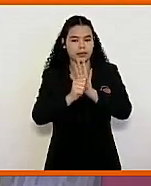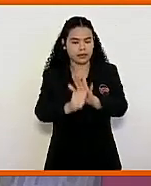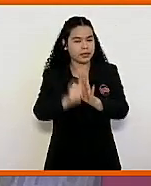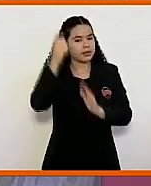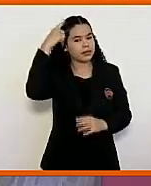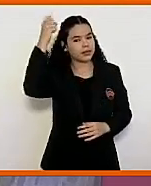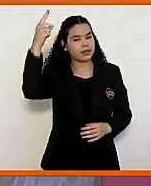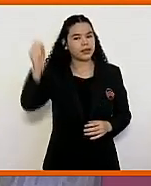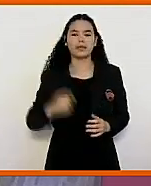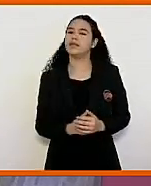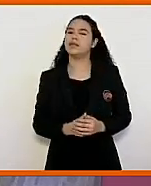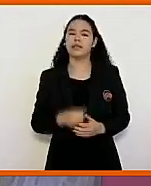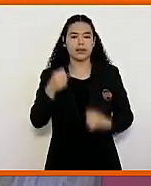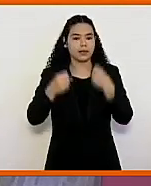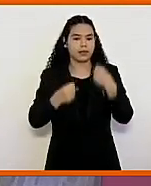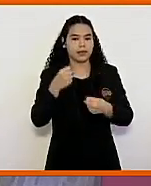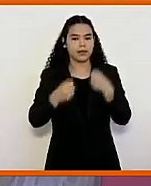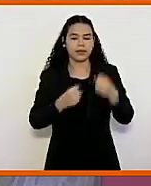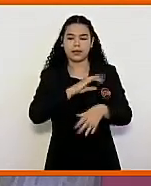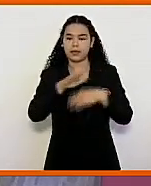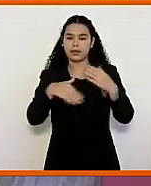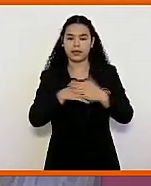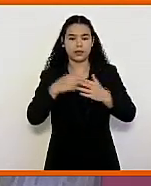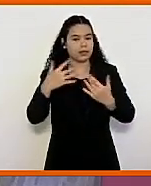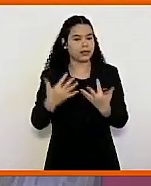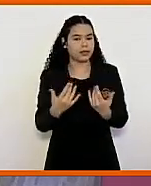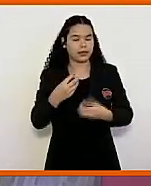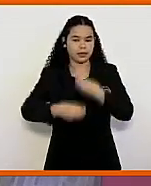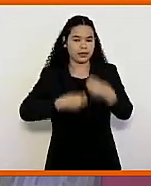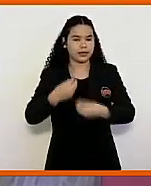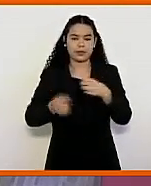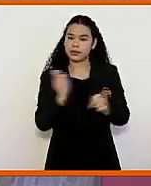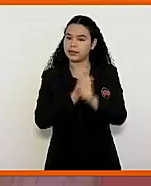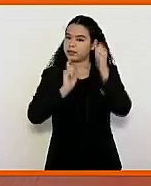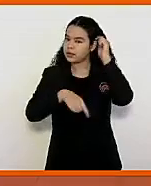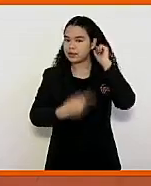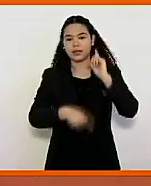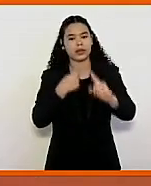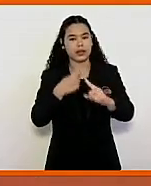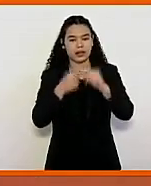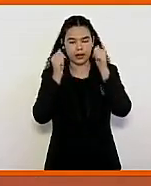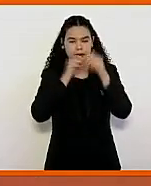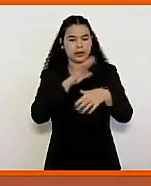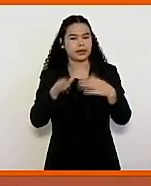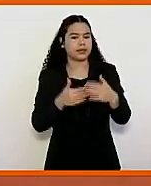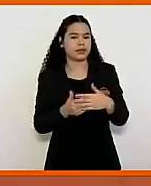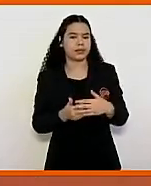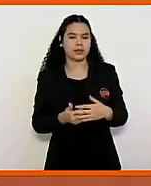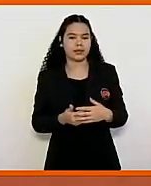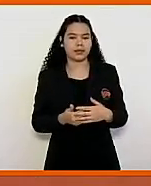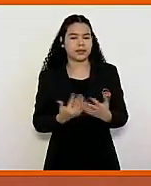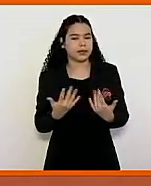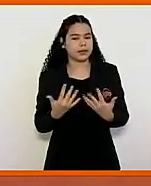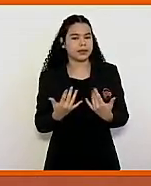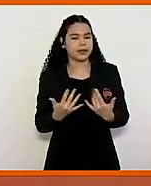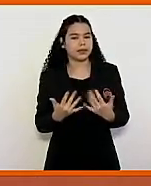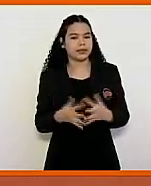símbolo de sueños, carro. Pero si estás esperando la esfera ganadora de MultiX, atentos, porque esta es